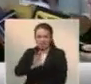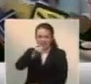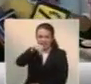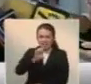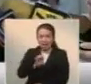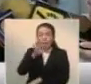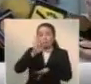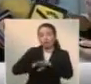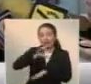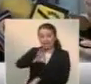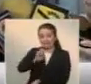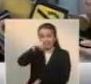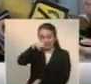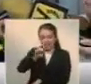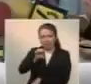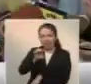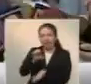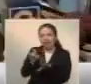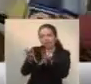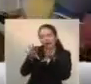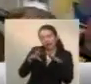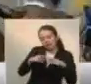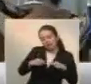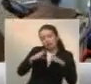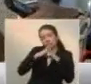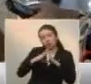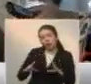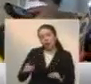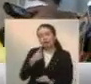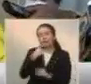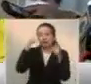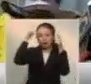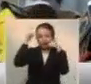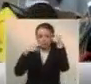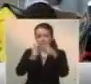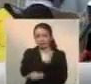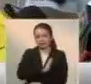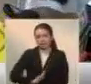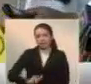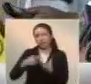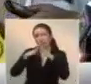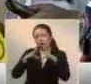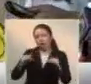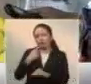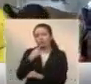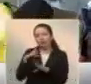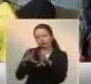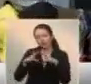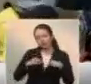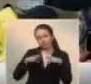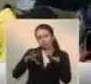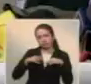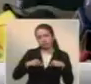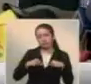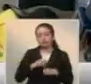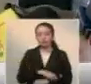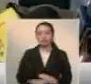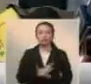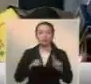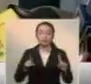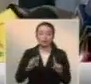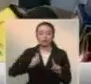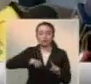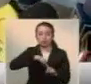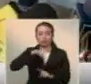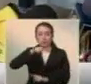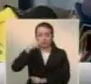arrodillado ante el presidente Chávez. Bueno, pero nos hemos enterado de que esta tu impugnación fue solicitada no solamente por el Partido Socialista Unido de Venezuela, sino también